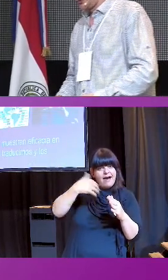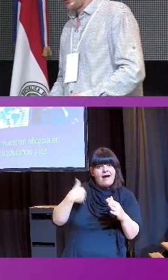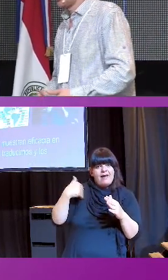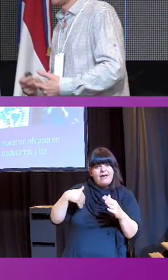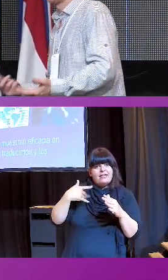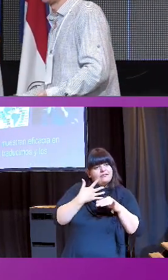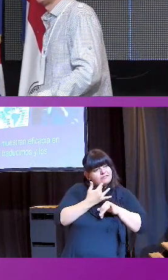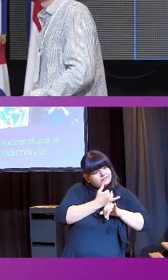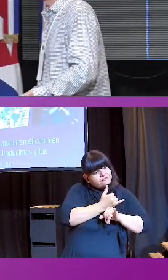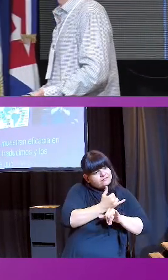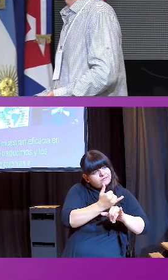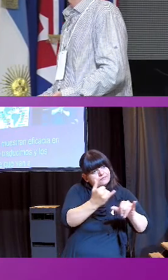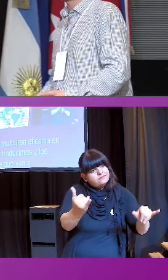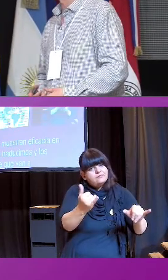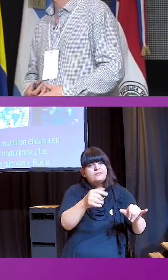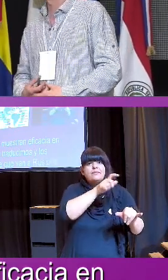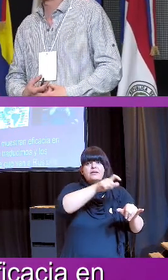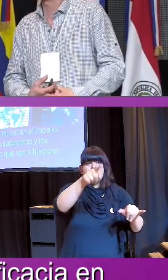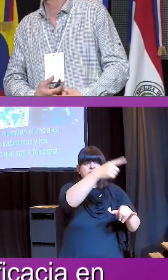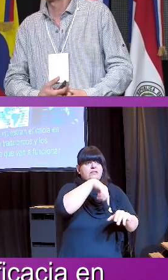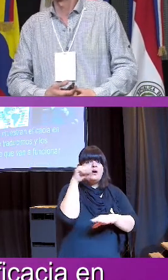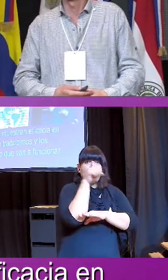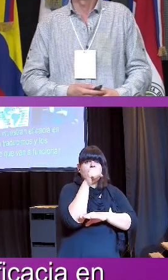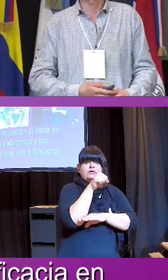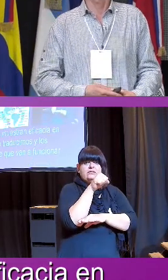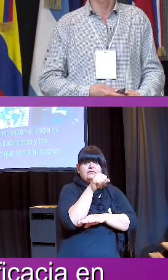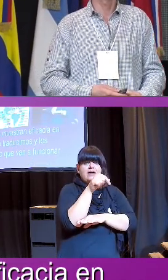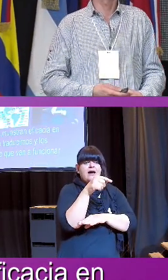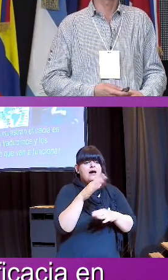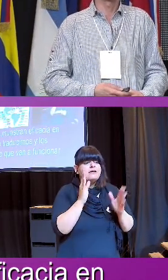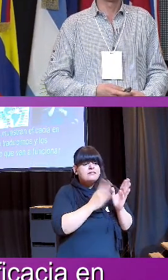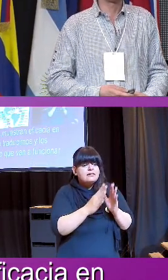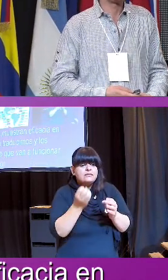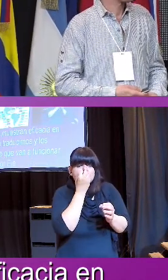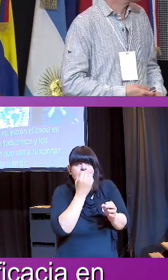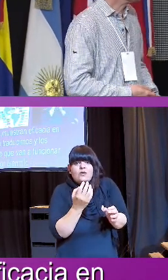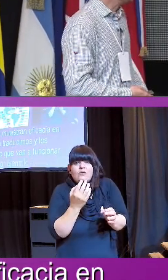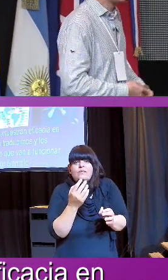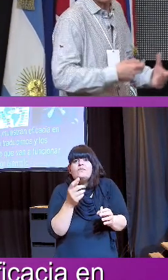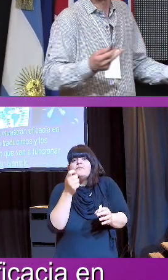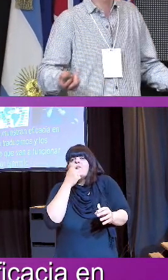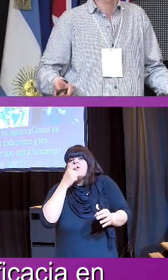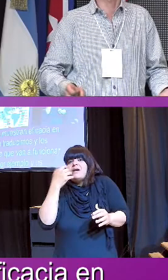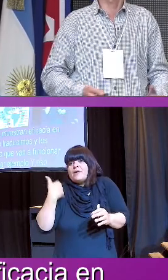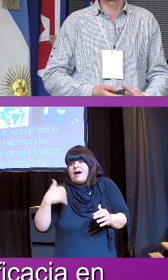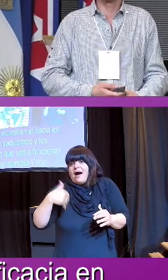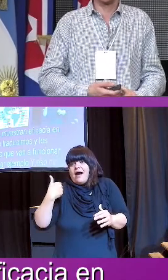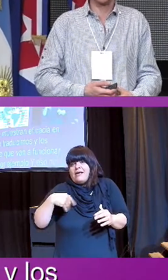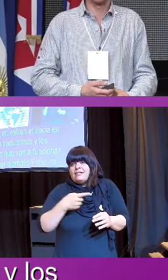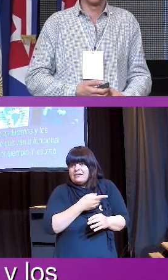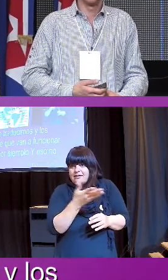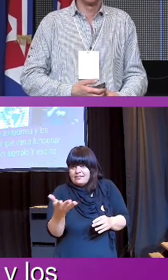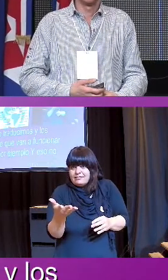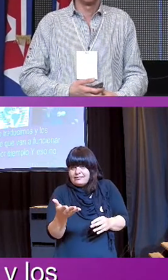la suposición de que van a funcionar igual con los chicos de Argentina, por ejemplo. Y eso no sabemos si es